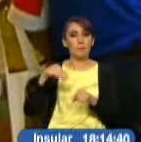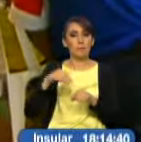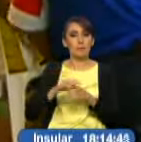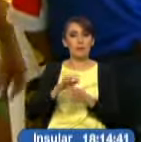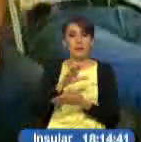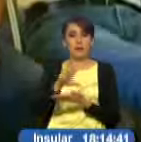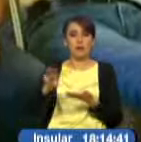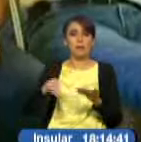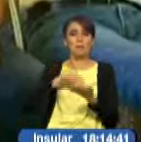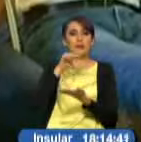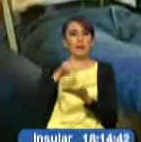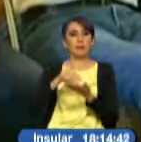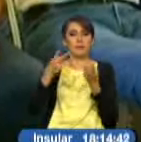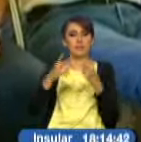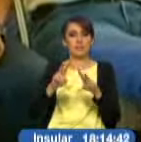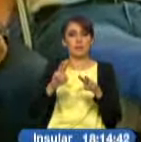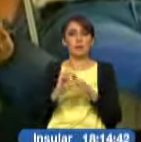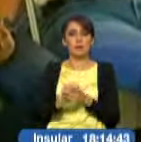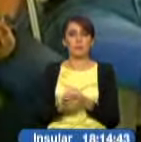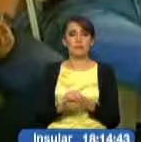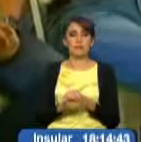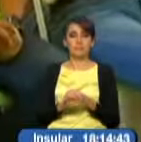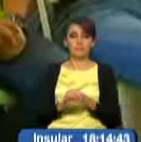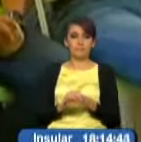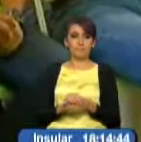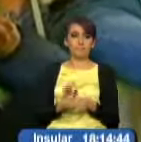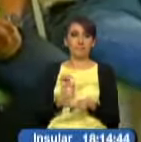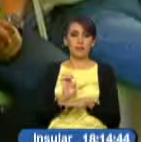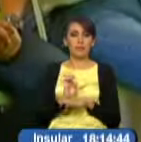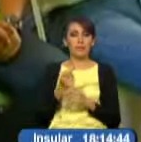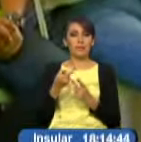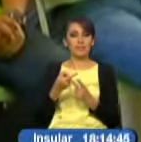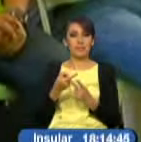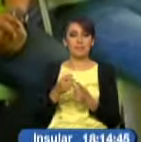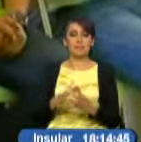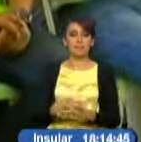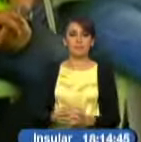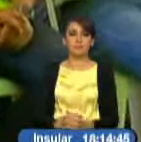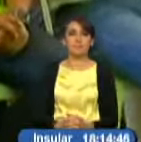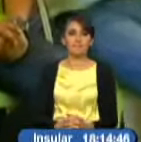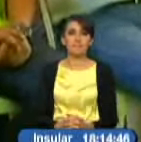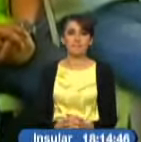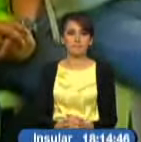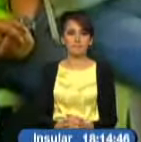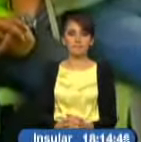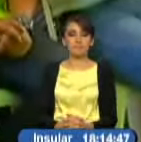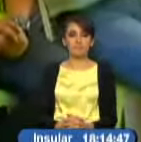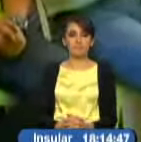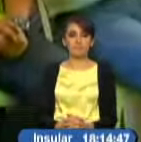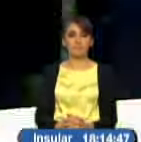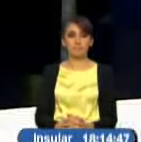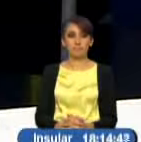provincia de Manabí. Con imágenes de Mario Crespo y Marlon Chica, desde Los Ríos, Guadalupe Ayoví, Ecuador